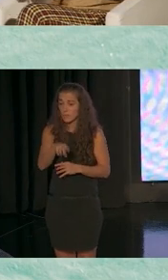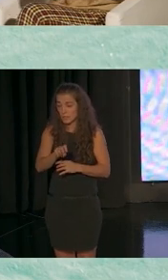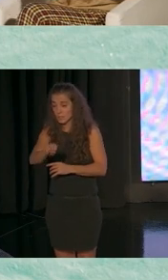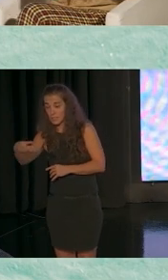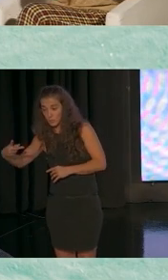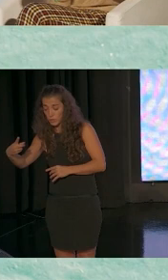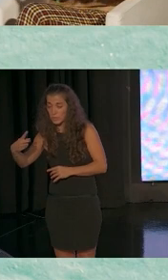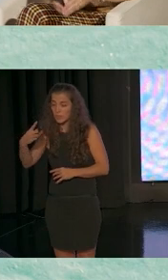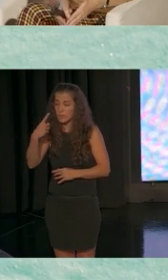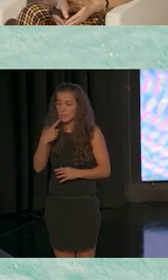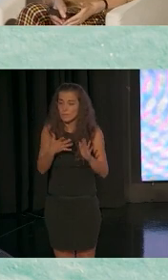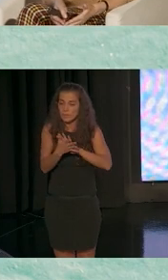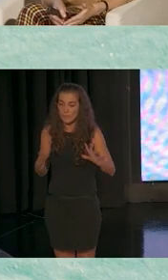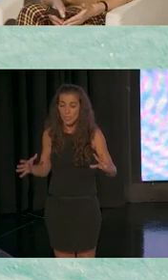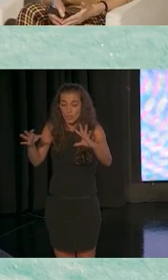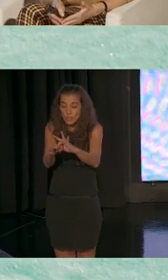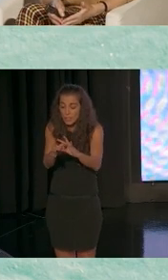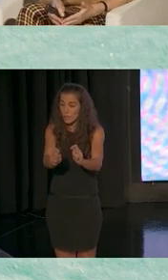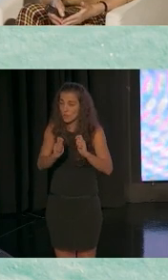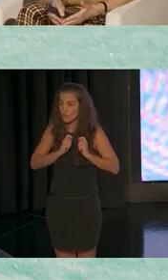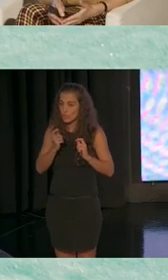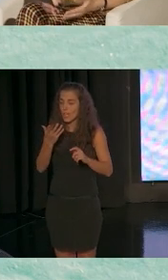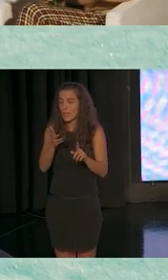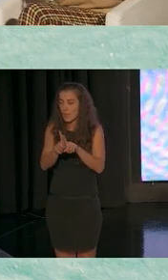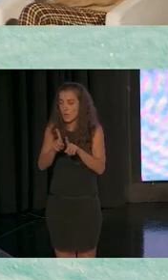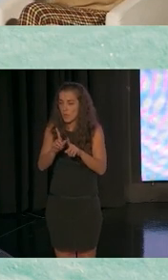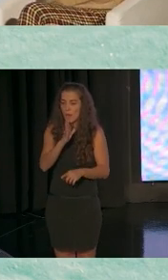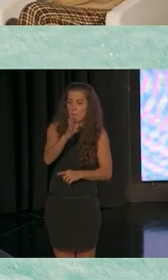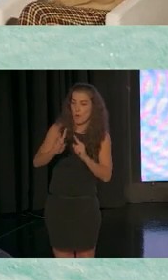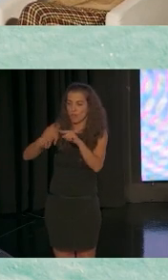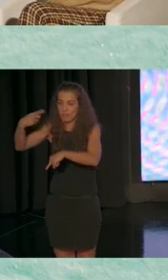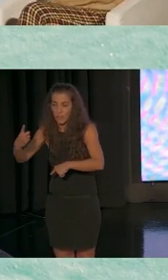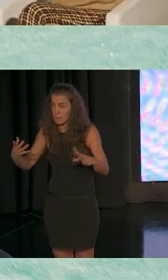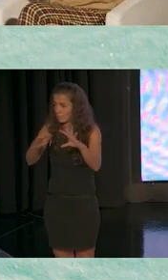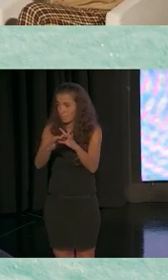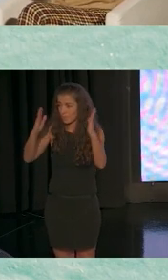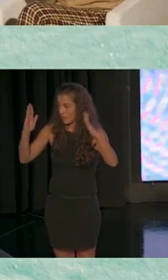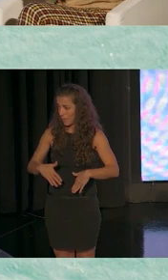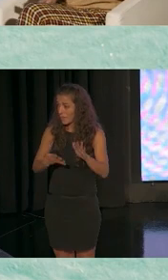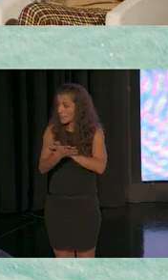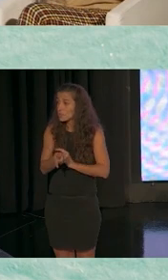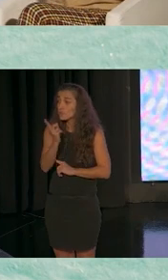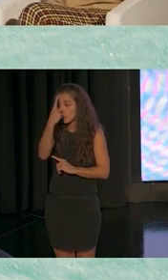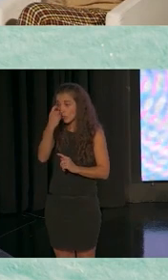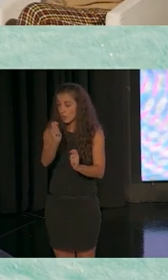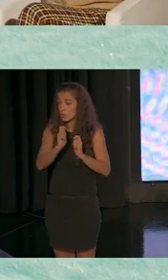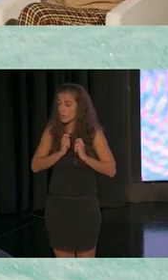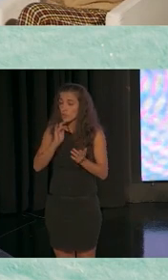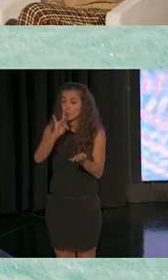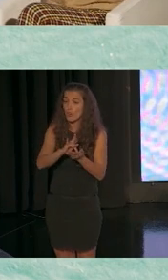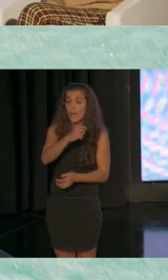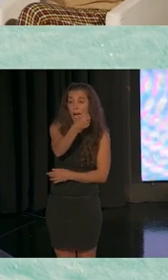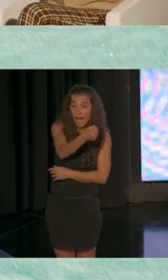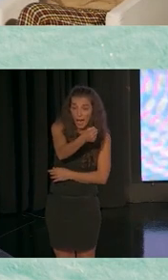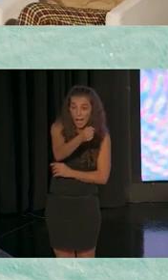correlación no nos permite establecer ninguna relación causa efecto Simplemente nos Recuerda que cuando ocurre a es